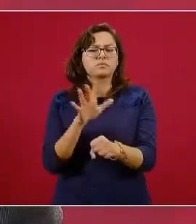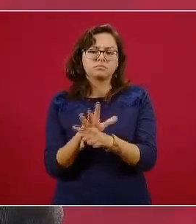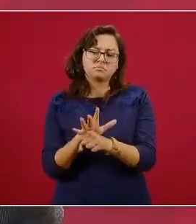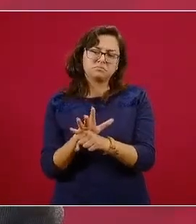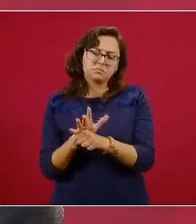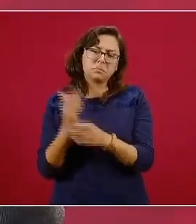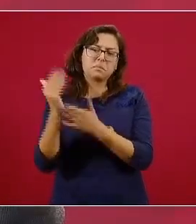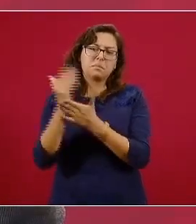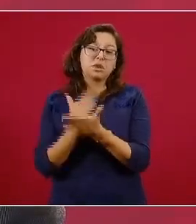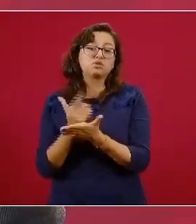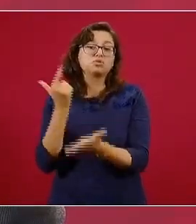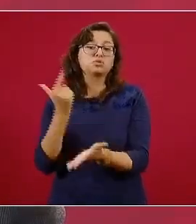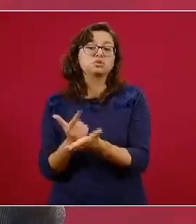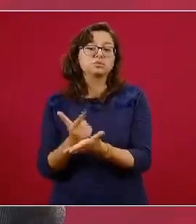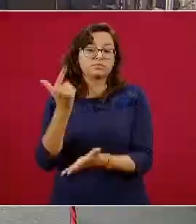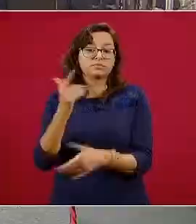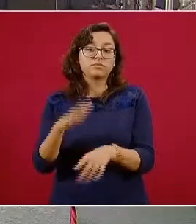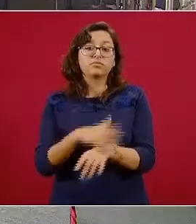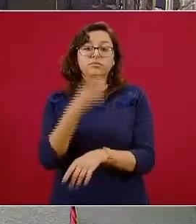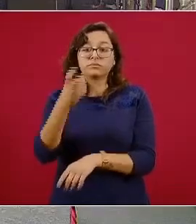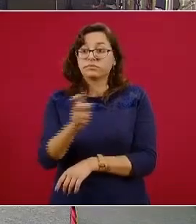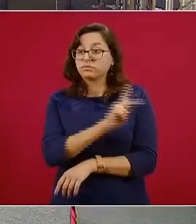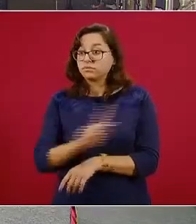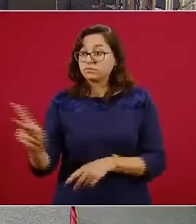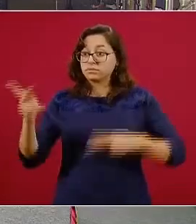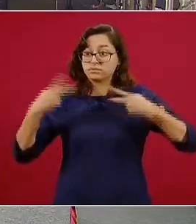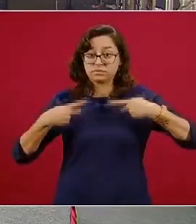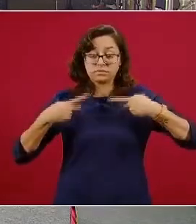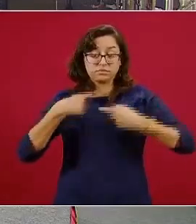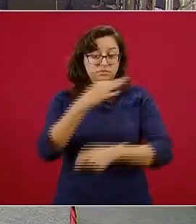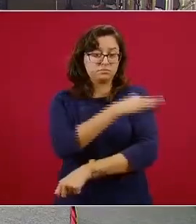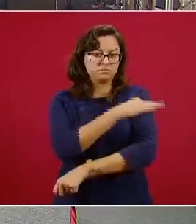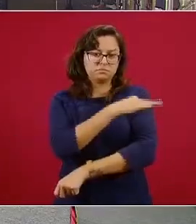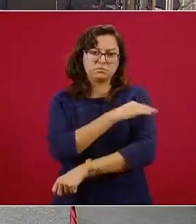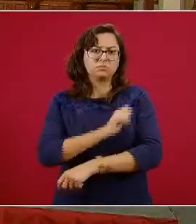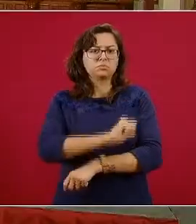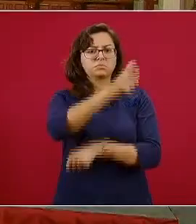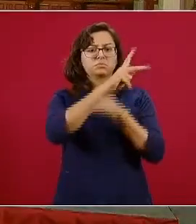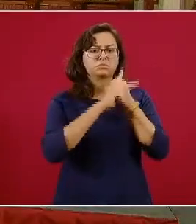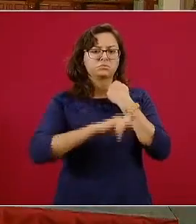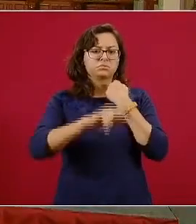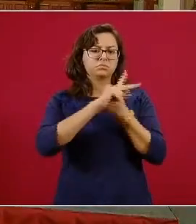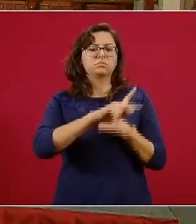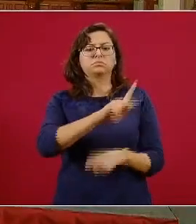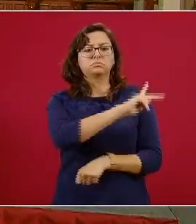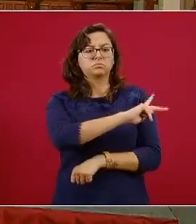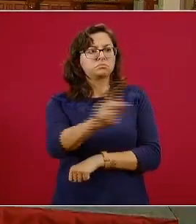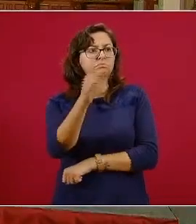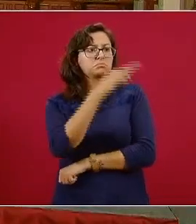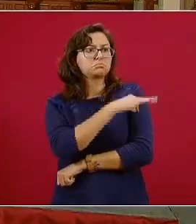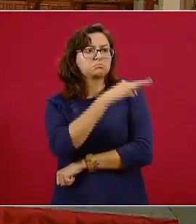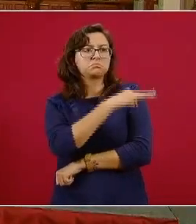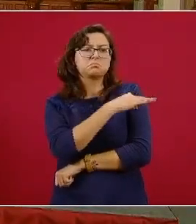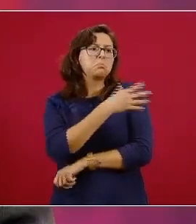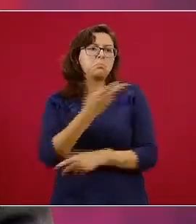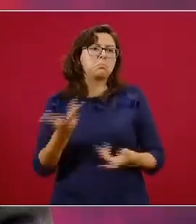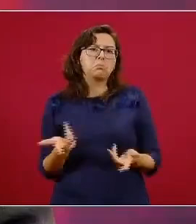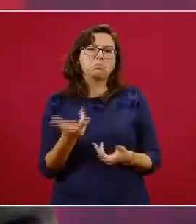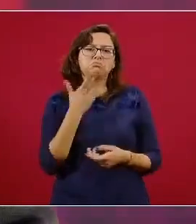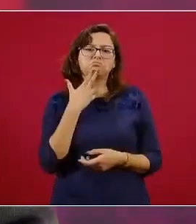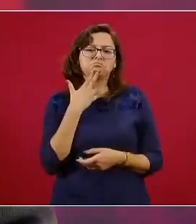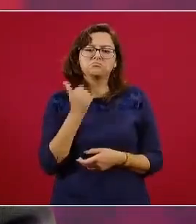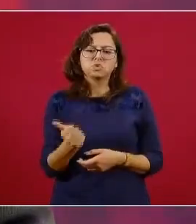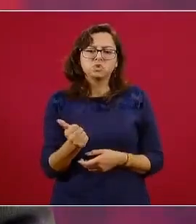por eso no se utiliza de manera universal, y en los países que se utiliza de manera universal se conoce que no es esa su